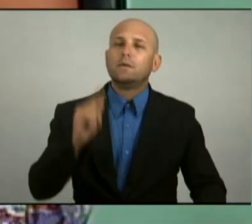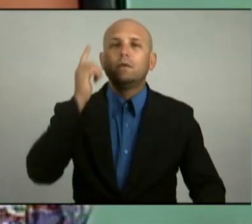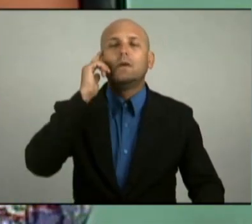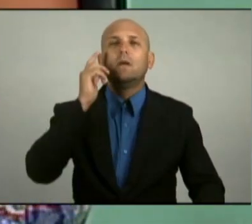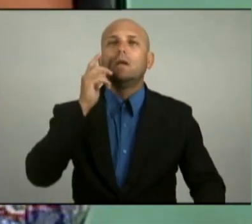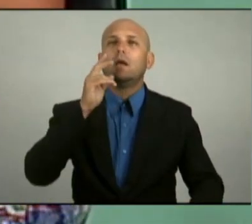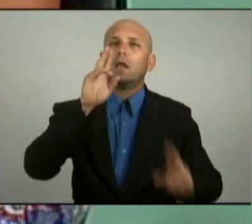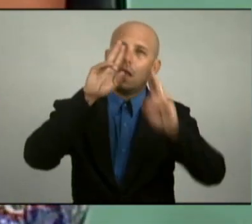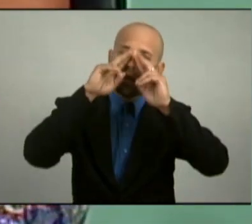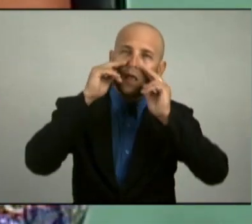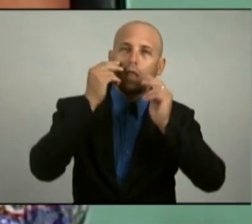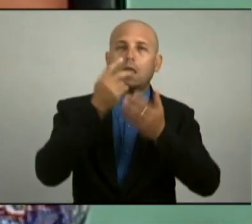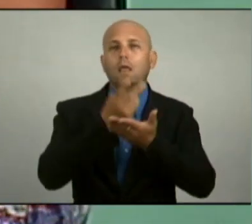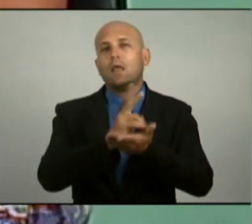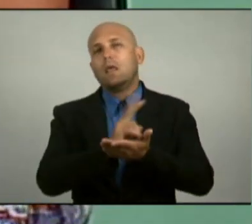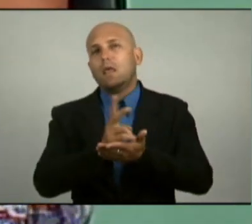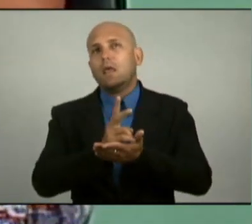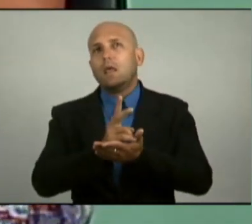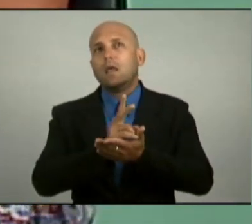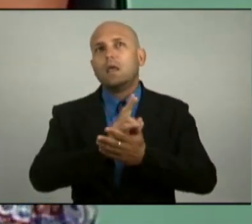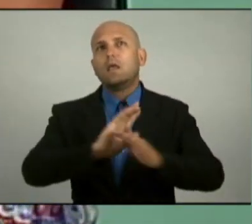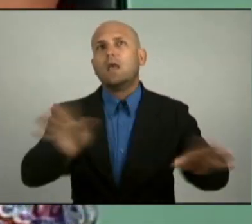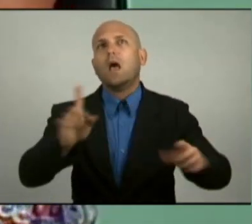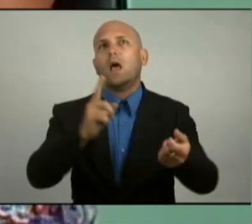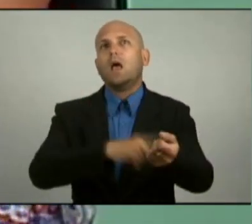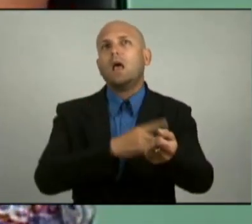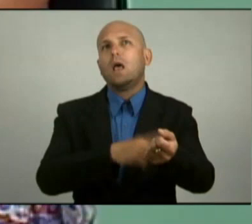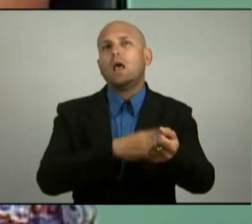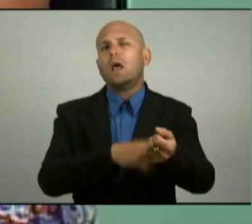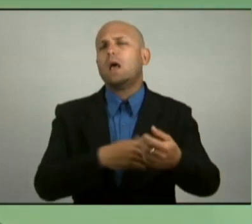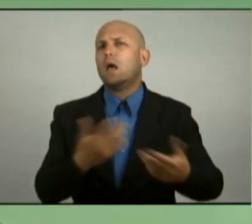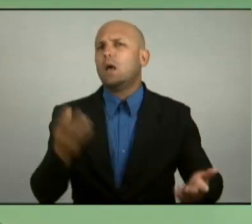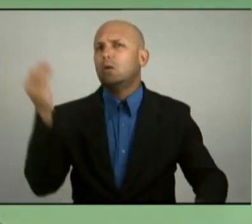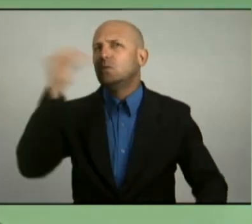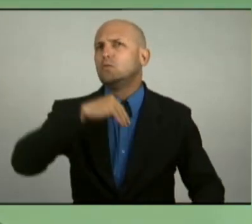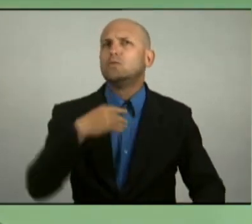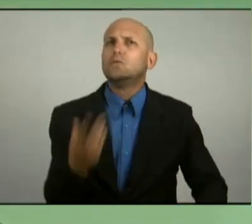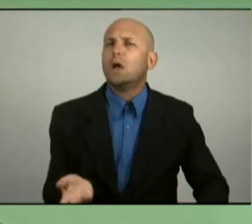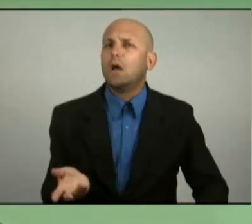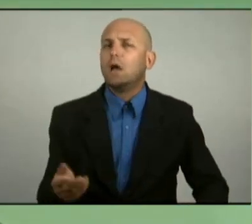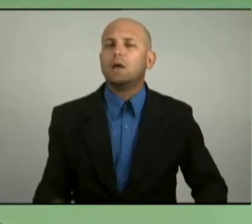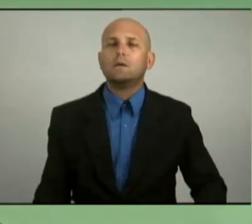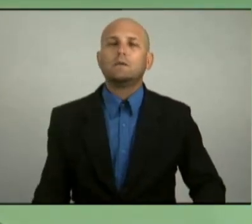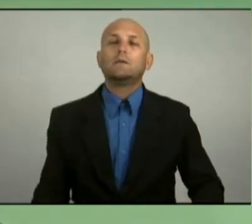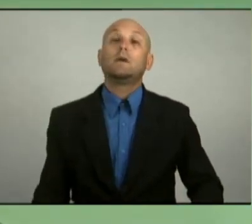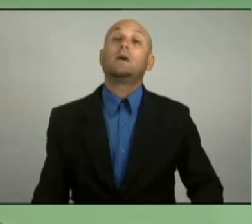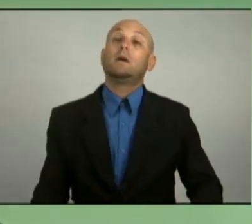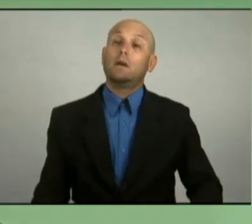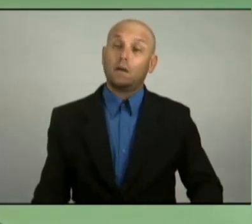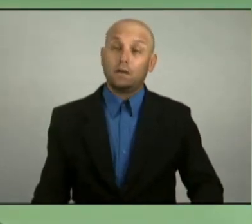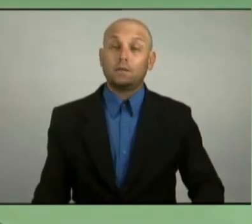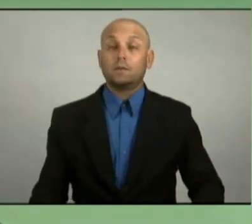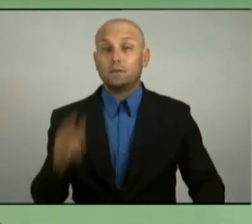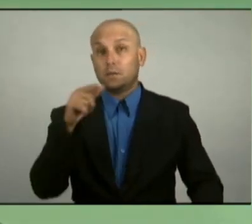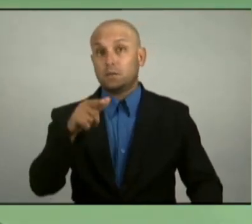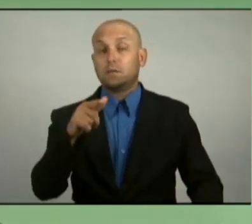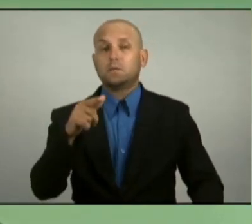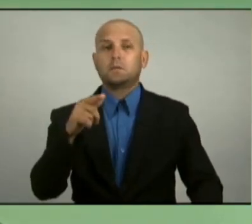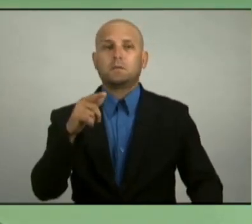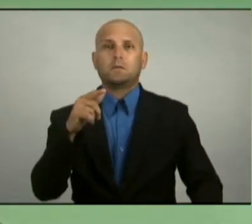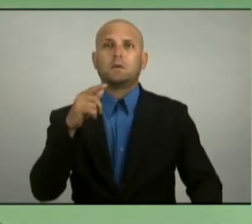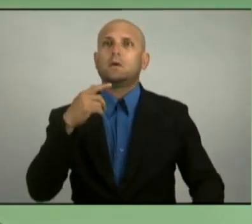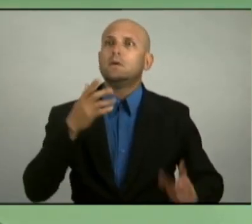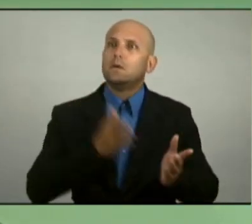insomnio de corta duración a un insomnio crónico ya cuando eh A pesar de todas estas medidas